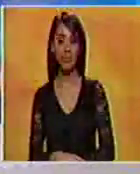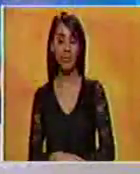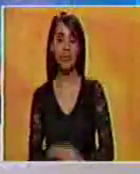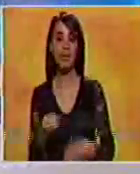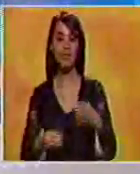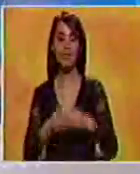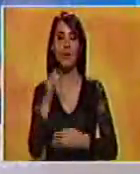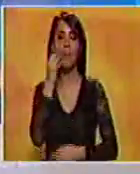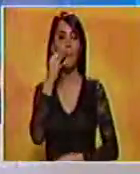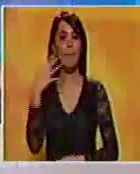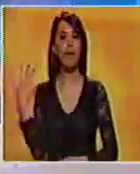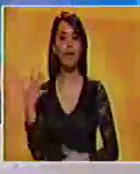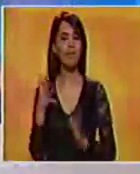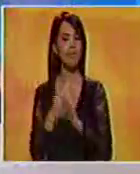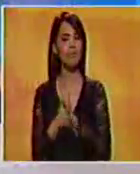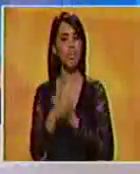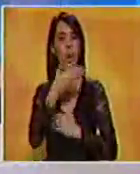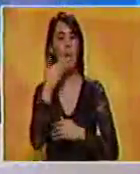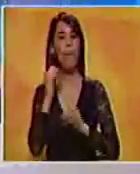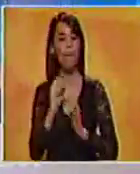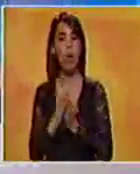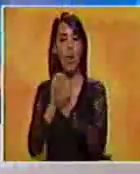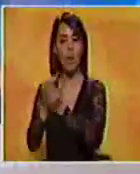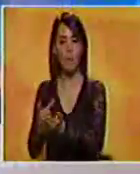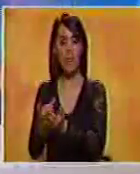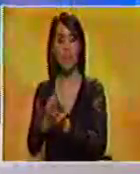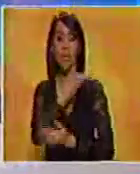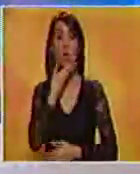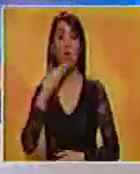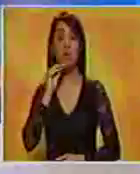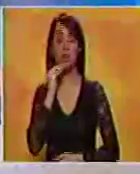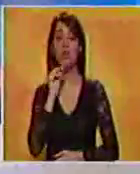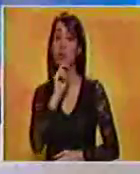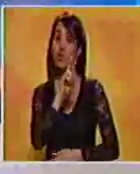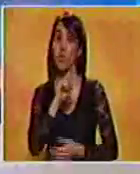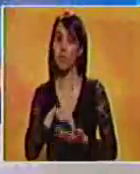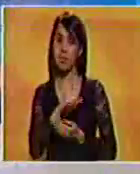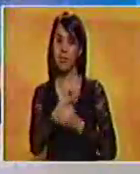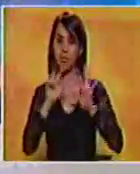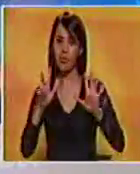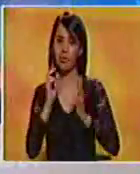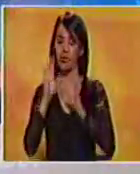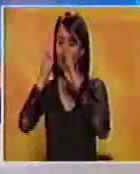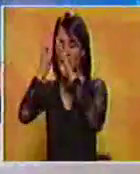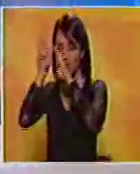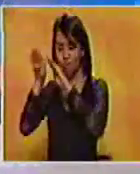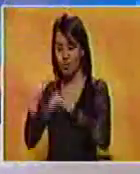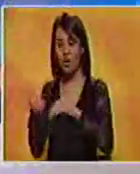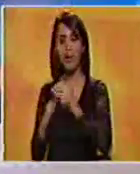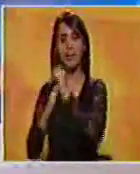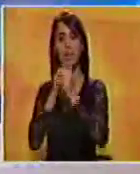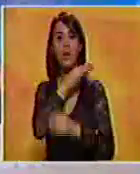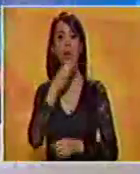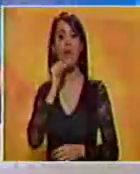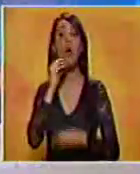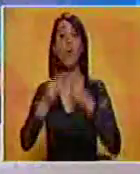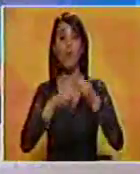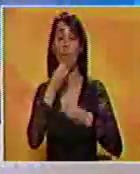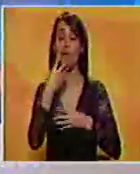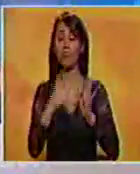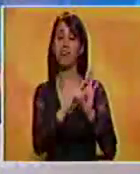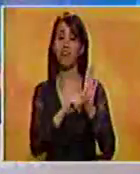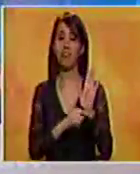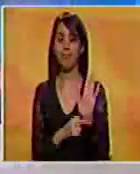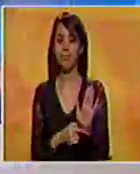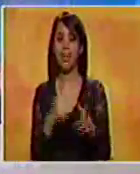Iniciamos las noticias del mundo del espectáculo con lo mejor de los premios Juventud 2018, que en esta edición homenajearon a los líderes jóvenes de buenas acciones.